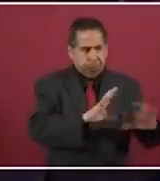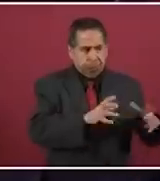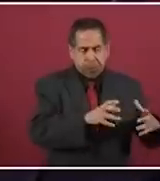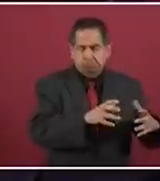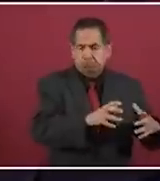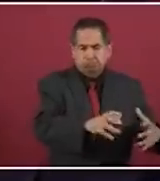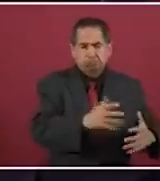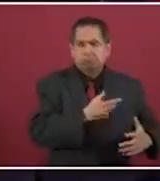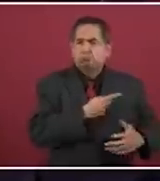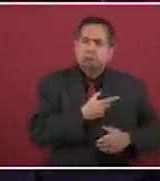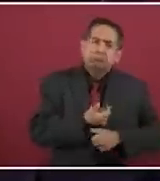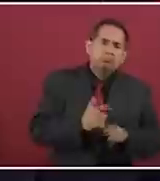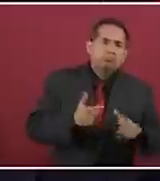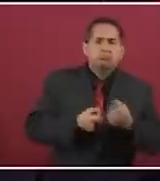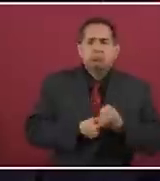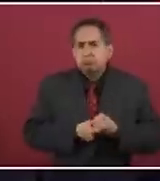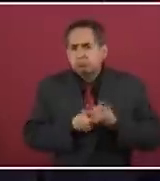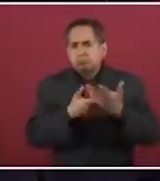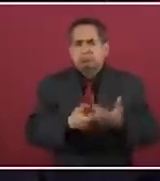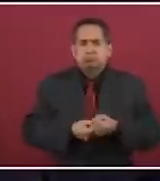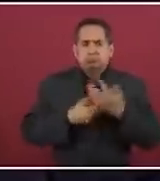del derecho de manifestación.